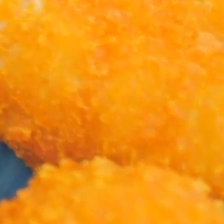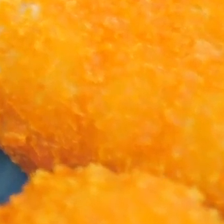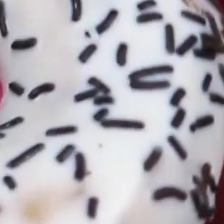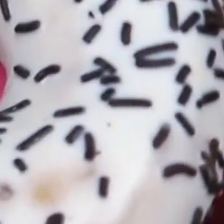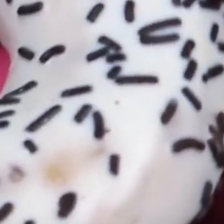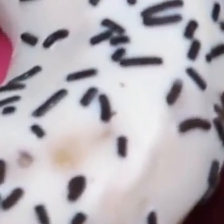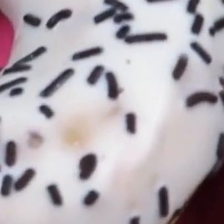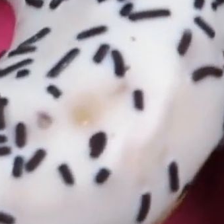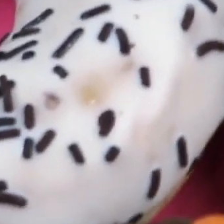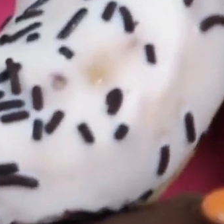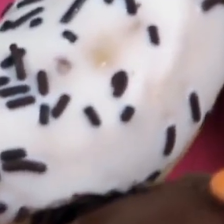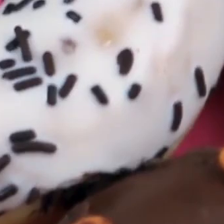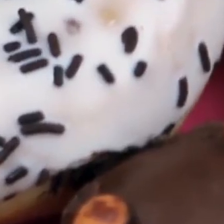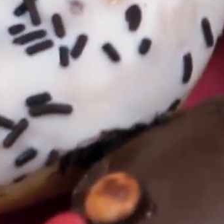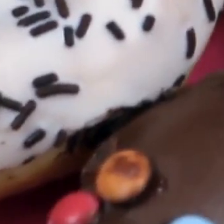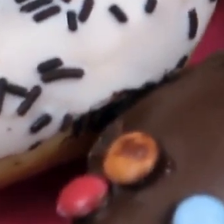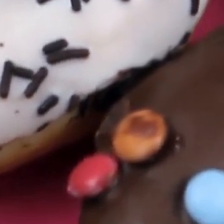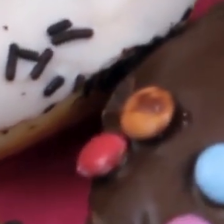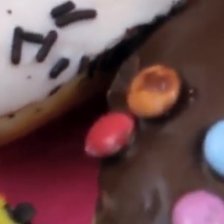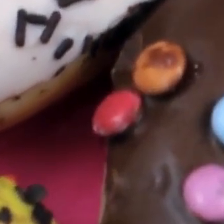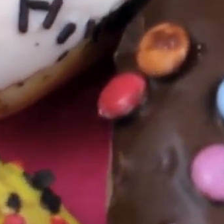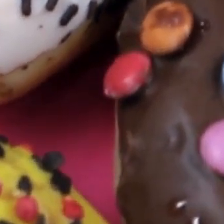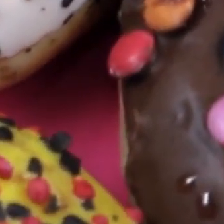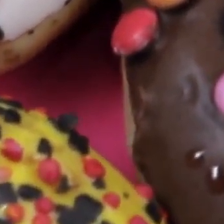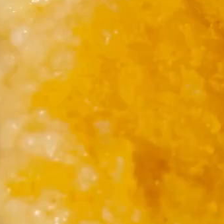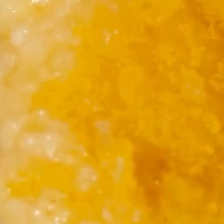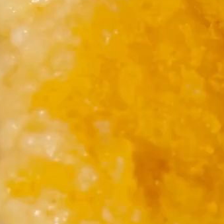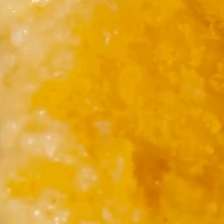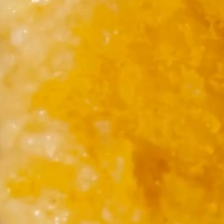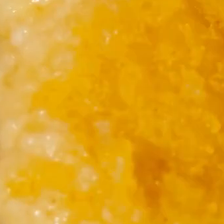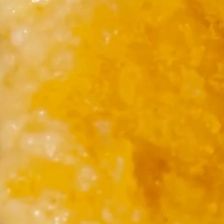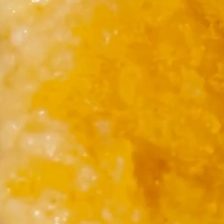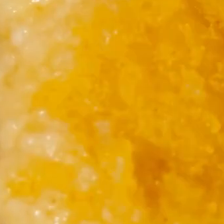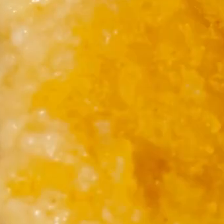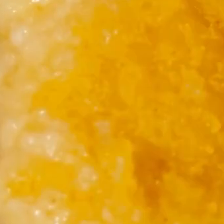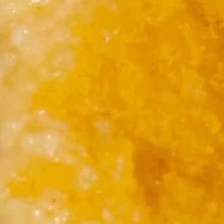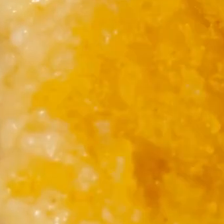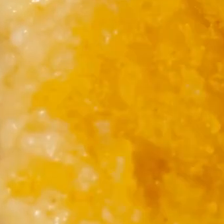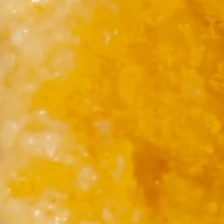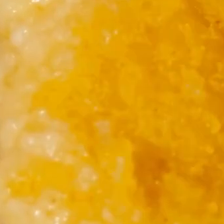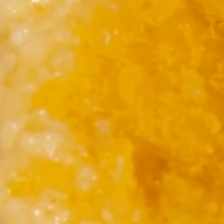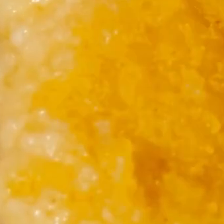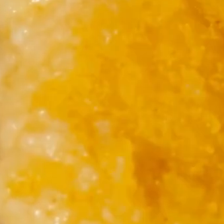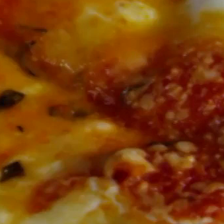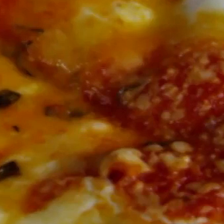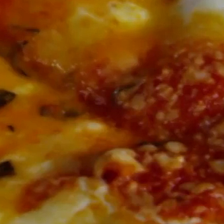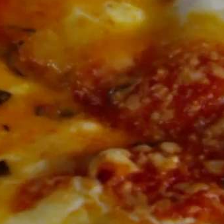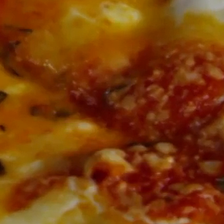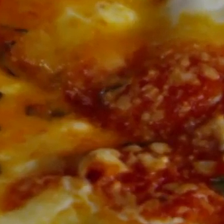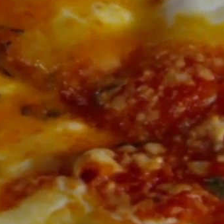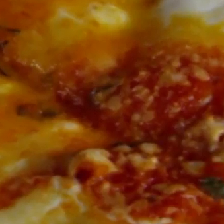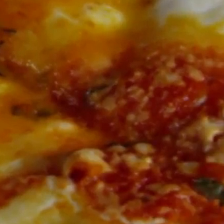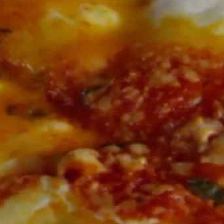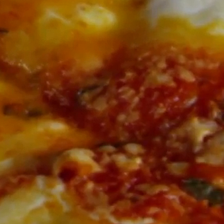la investigación realizada en España estudió a 150 personas y registró lo que comieron durante un año.